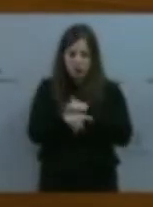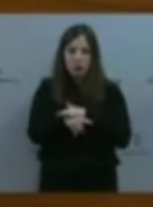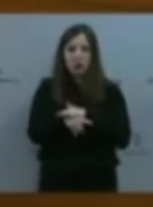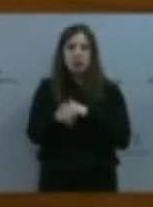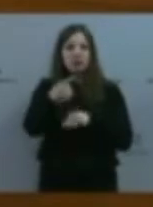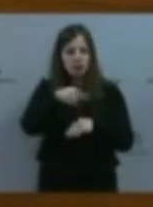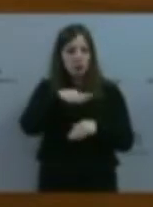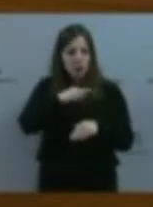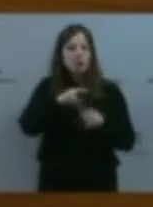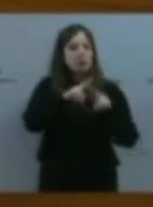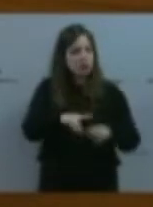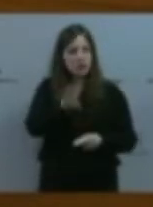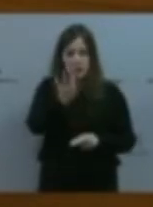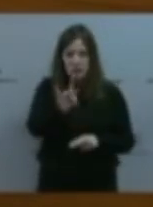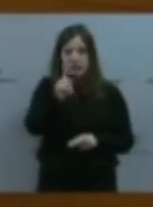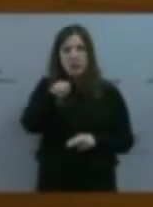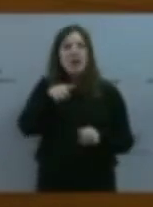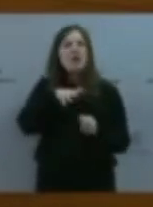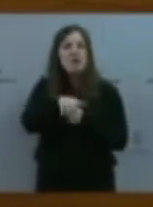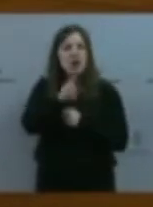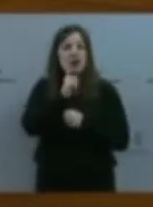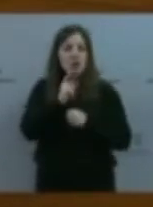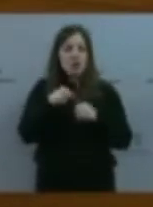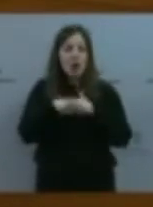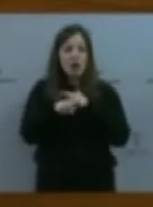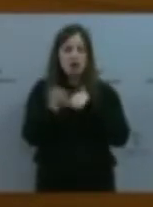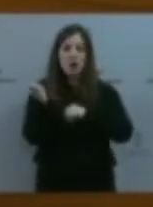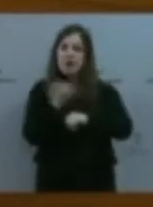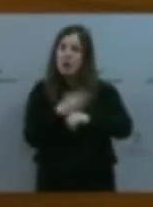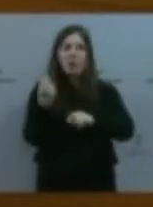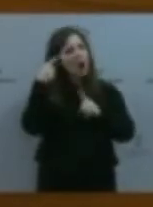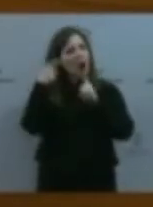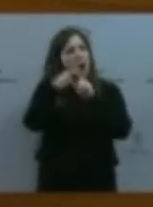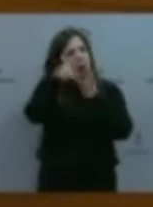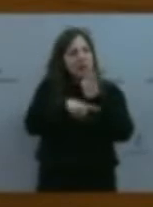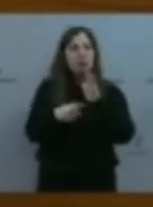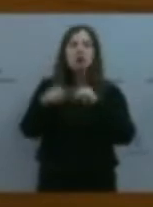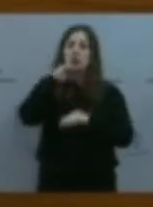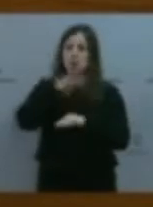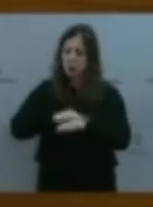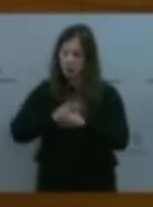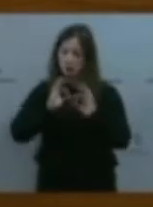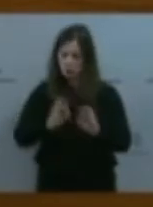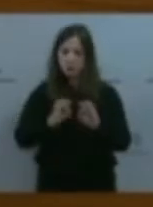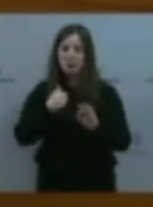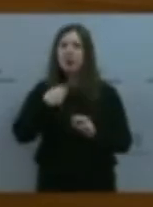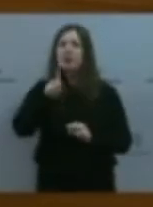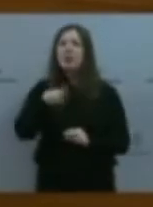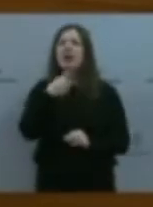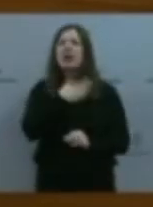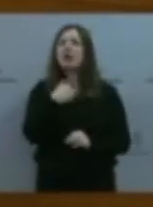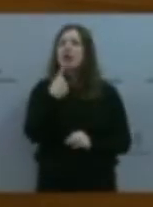fondos, que cumplan con sus objetivos. Pero, dicho esto, quiero dejar también dos cosas claras, porque usted ha hecho